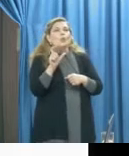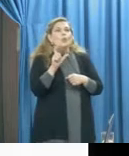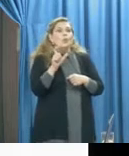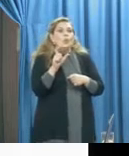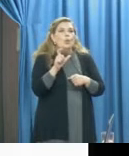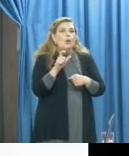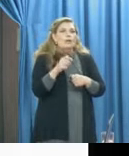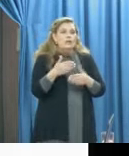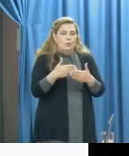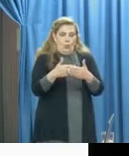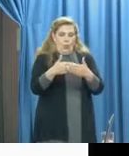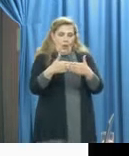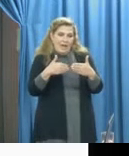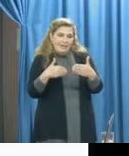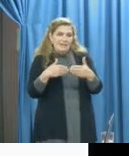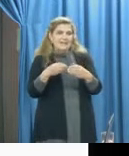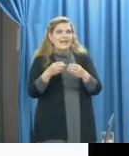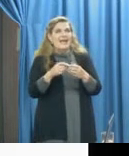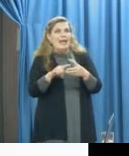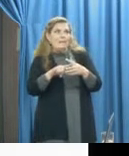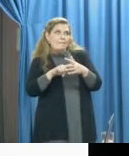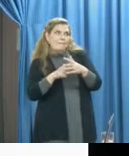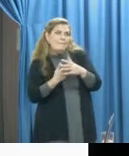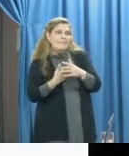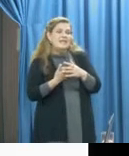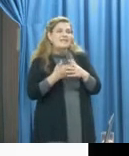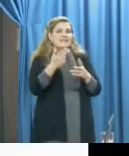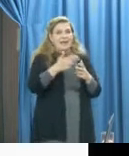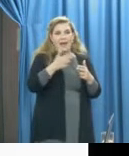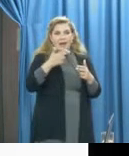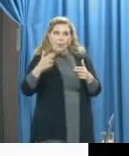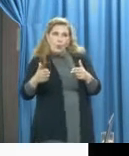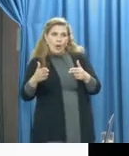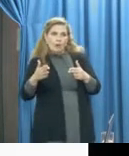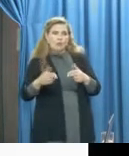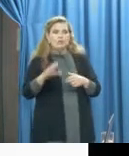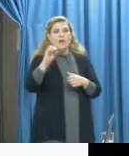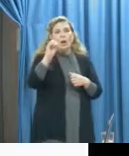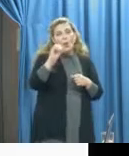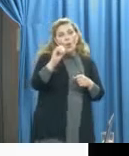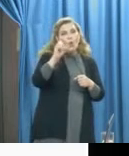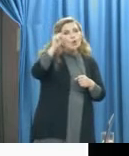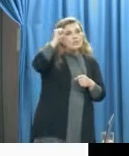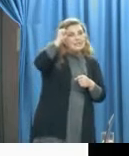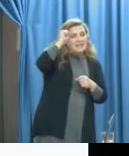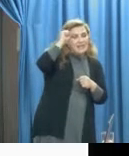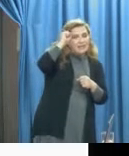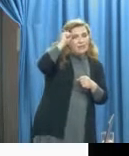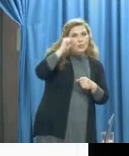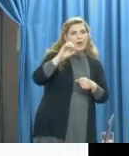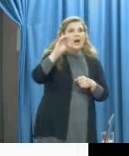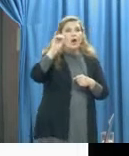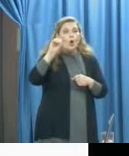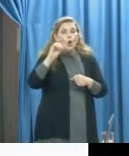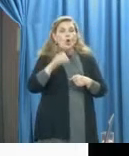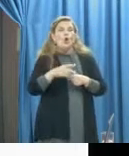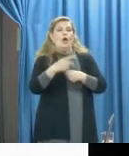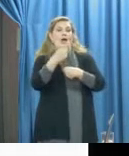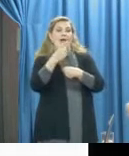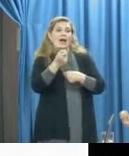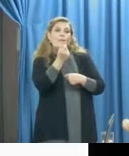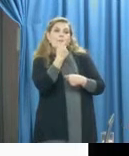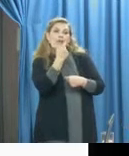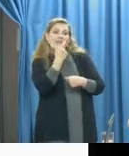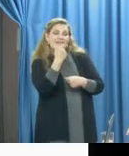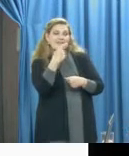es presbiacusia y algunas enfermedades sindrómicas que cursan con sordera y